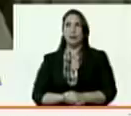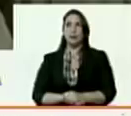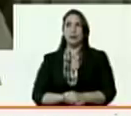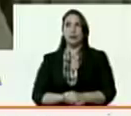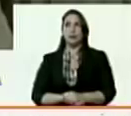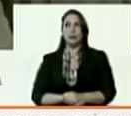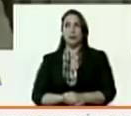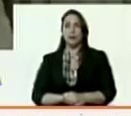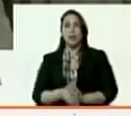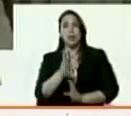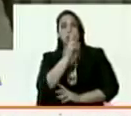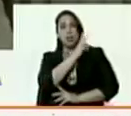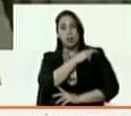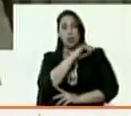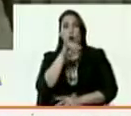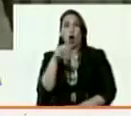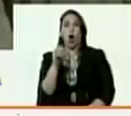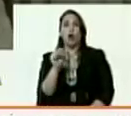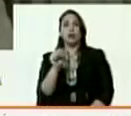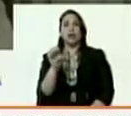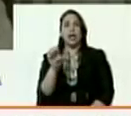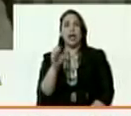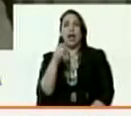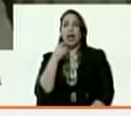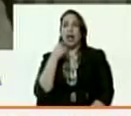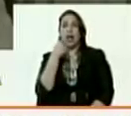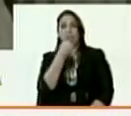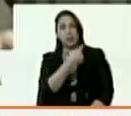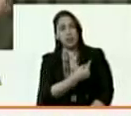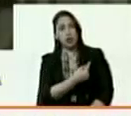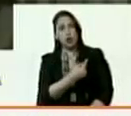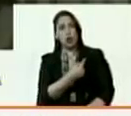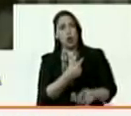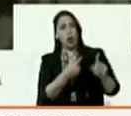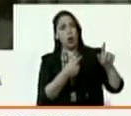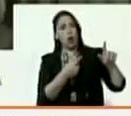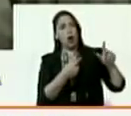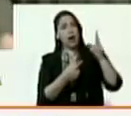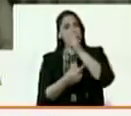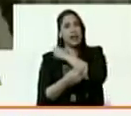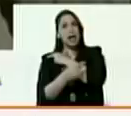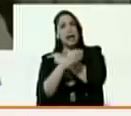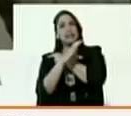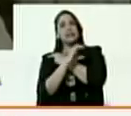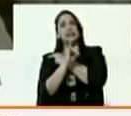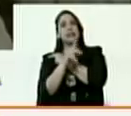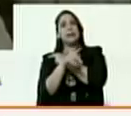Y el general José Manuel Hernández le dijo al general Cipriano Castro: no me importa su perdón,